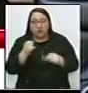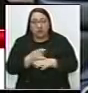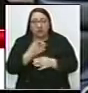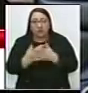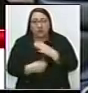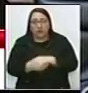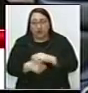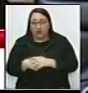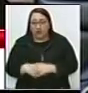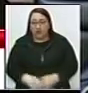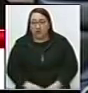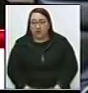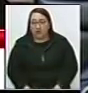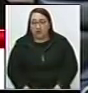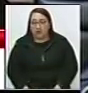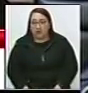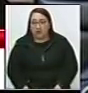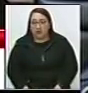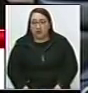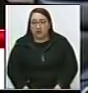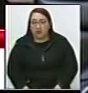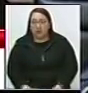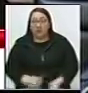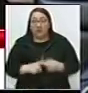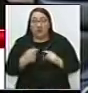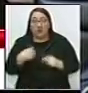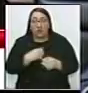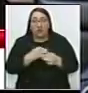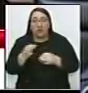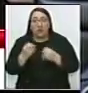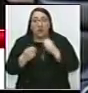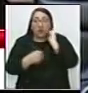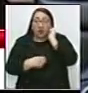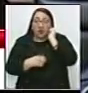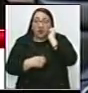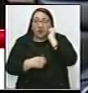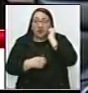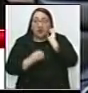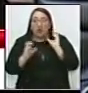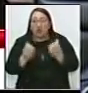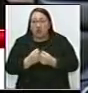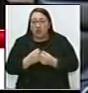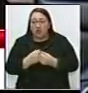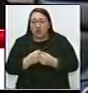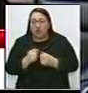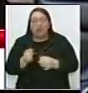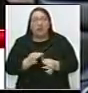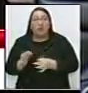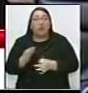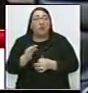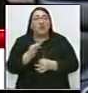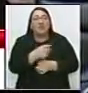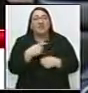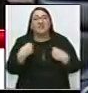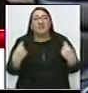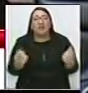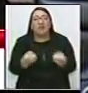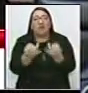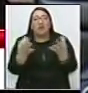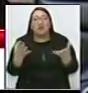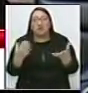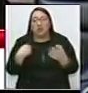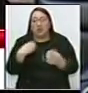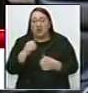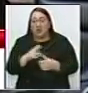la corrupción. Desde nuestras provincias, porque presidente, este es un congreso provinciano,